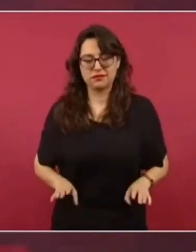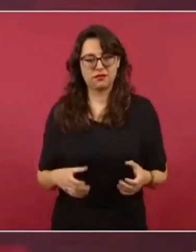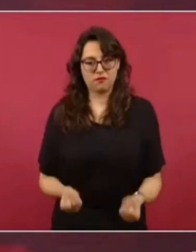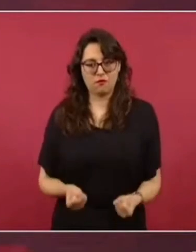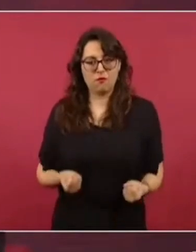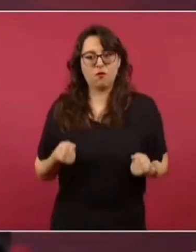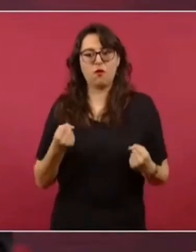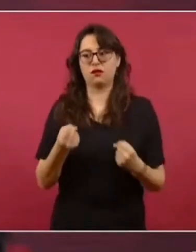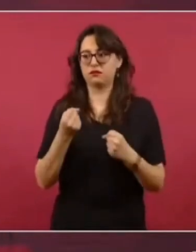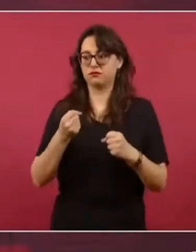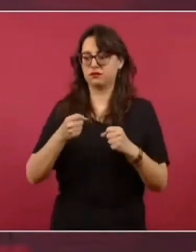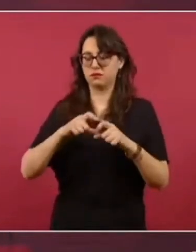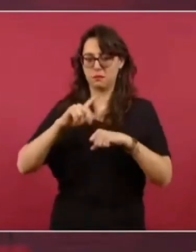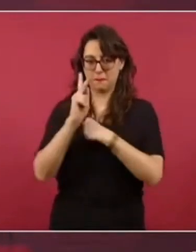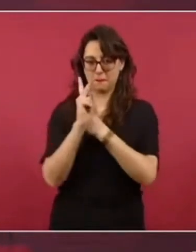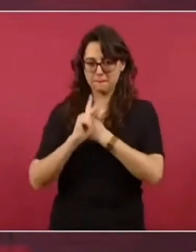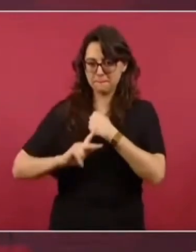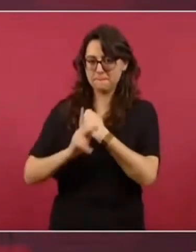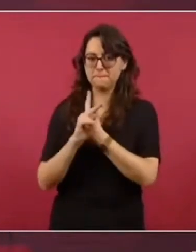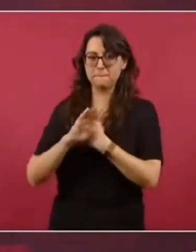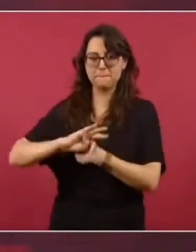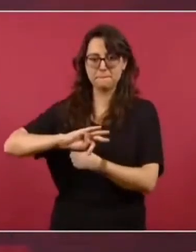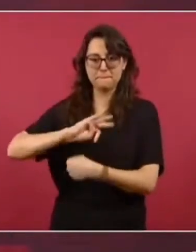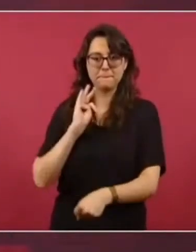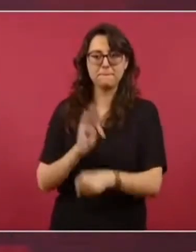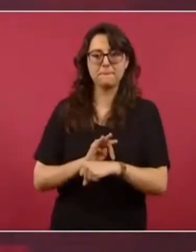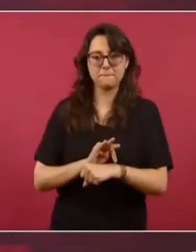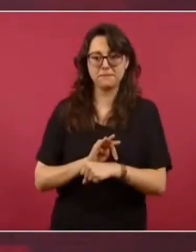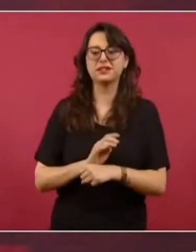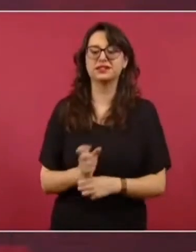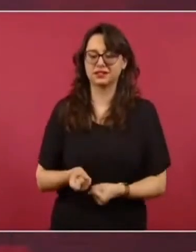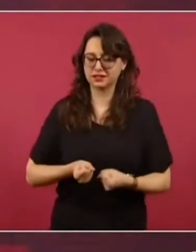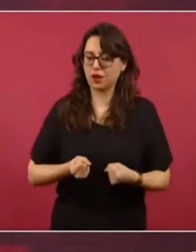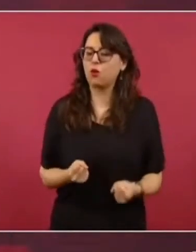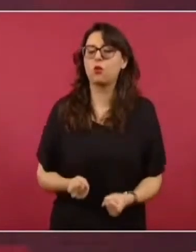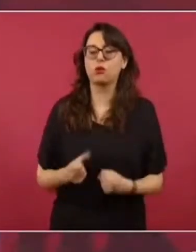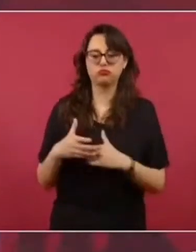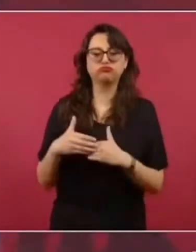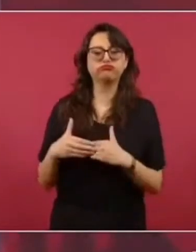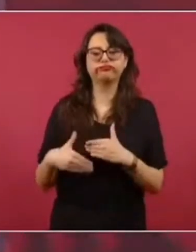y desde luego que van a surgir muchísimos